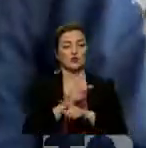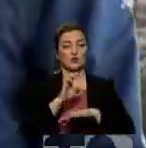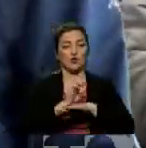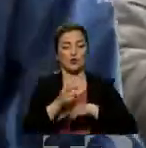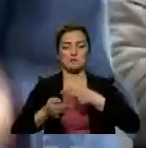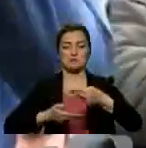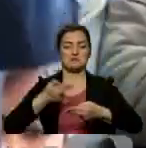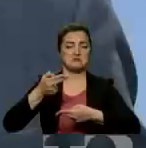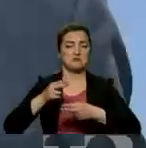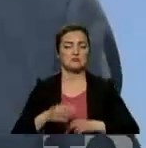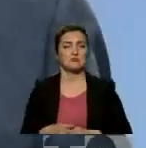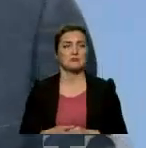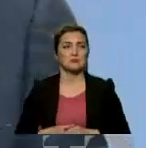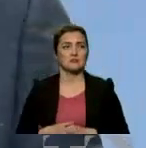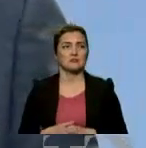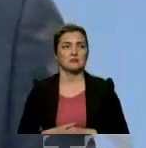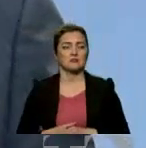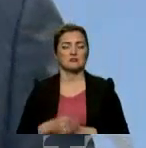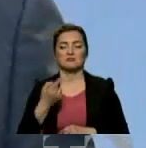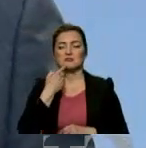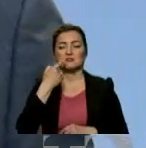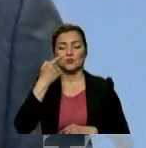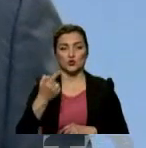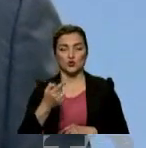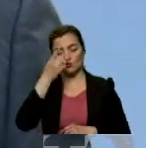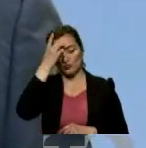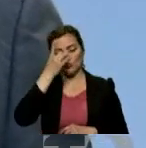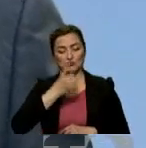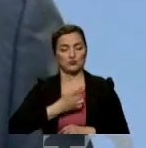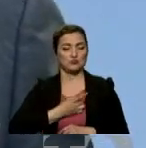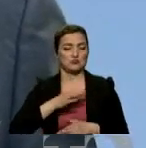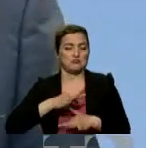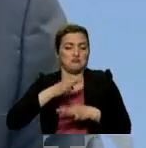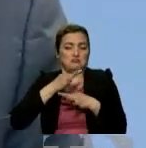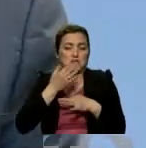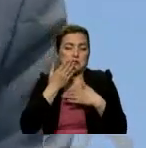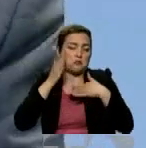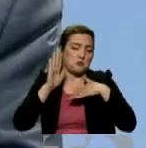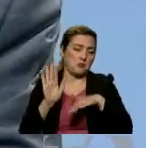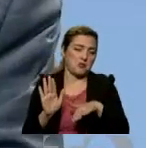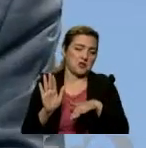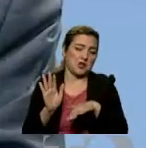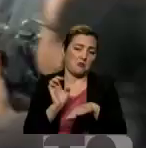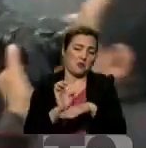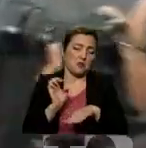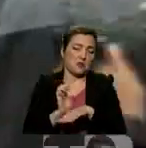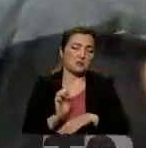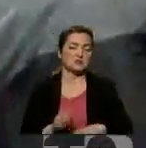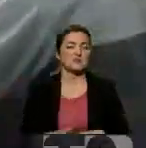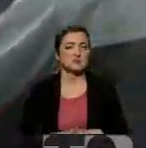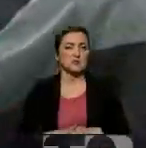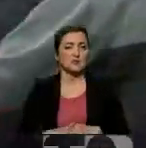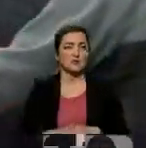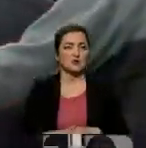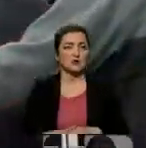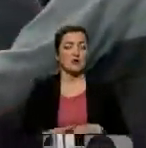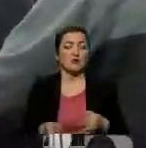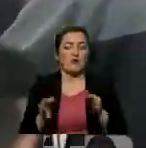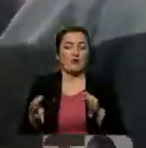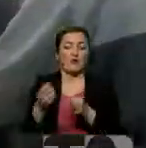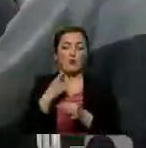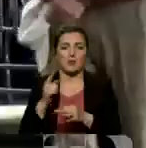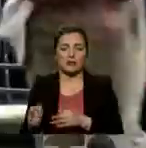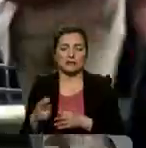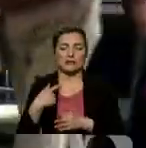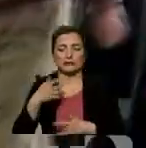productos ecuatorianos, Valencia argumentó que es una decisión cívica comprometida con el país y que busca mecanismos